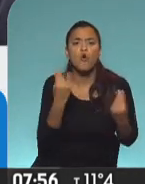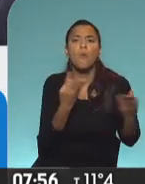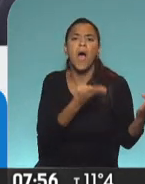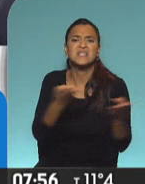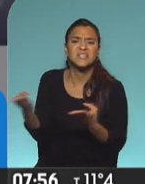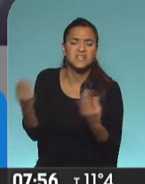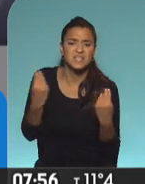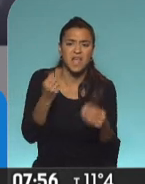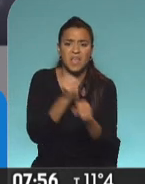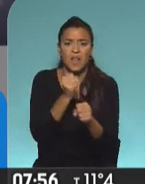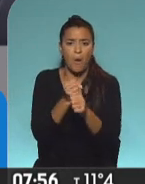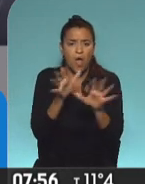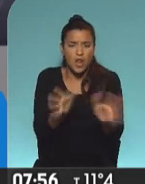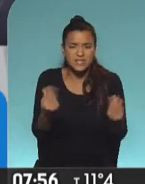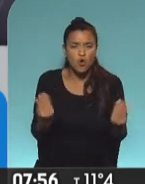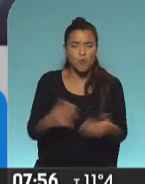a este tipo de trabajadores?